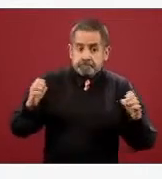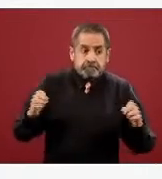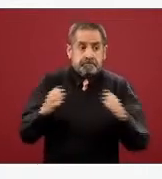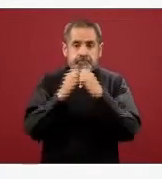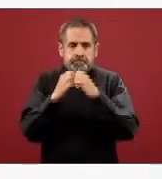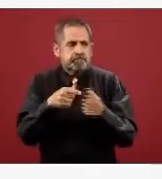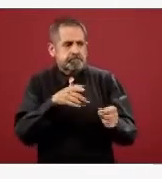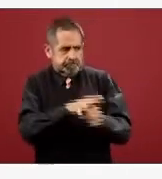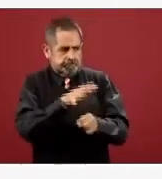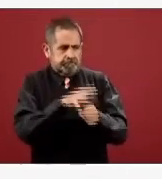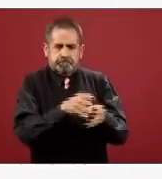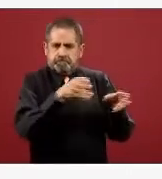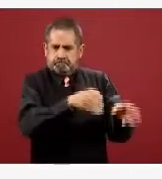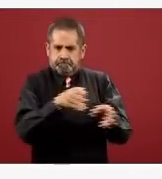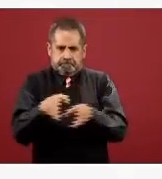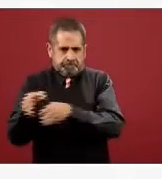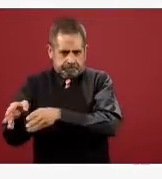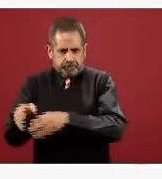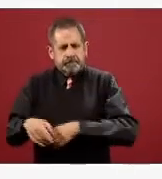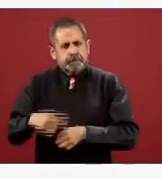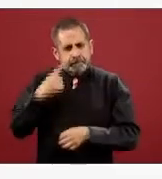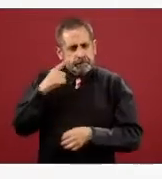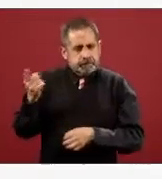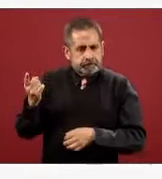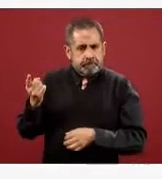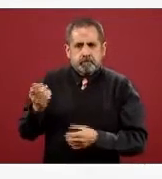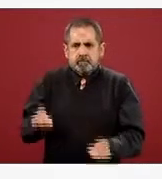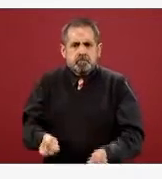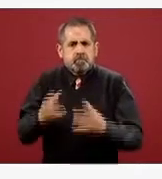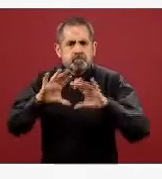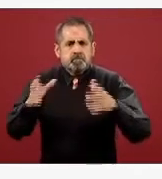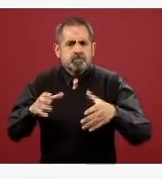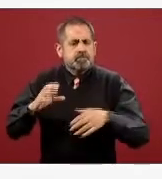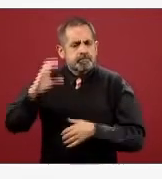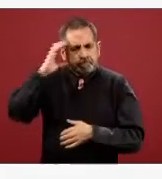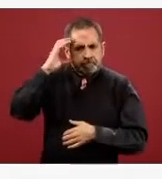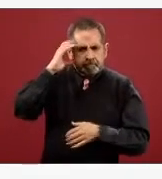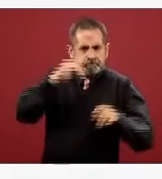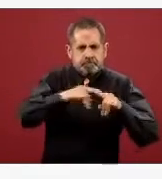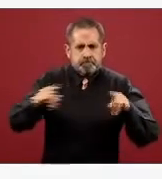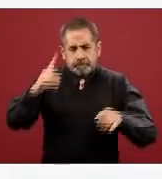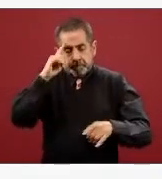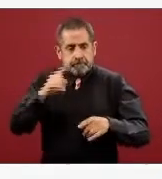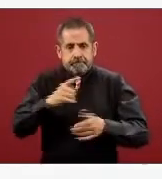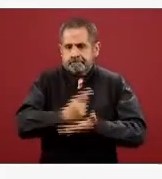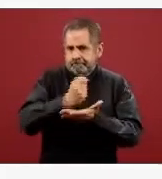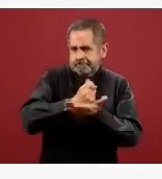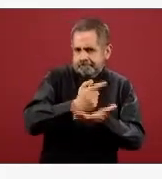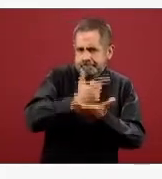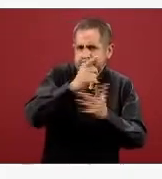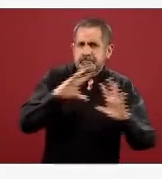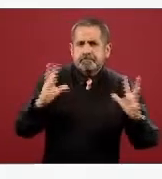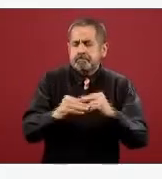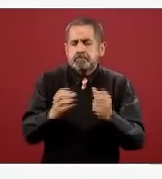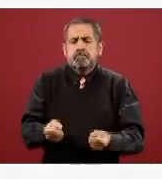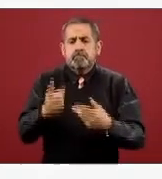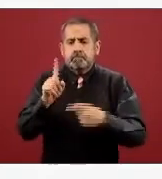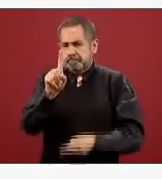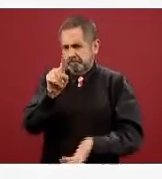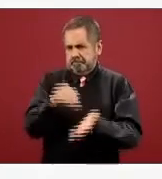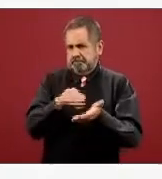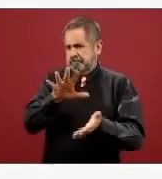ver específicamente en las camas que tenemos para cuidados intensivos, más o menos son 1,500,